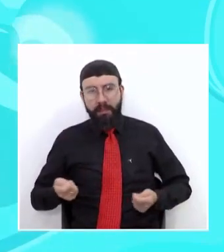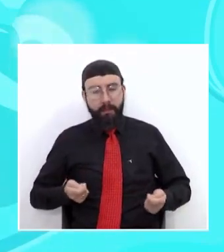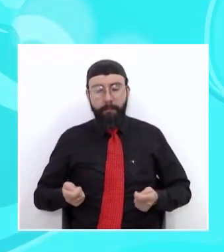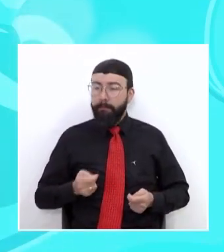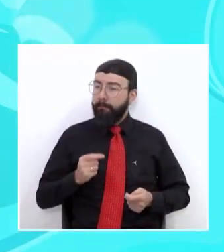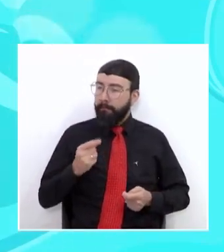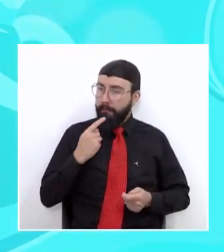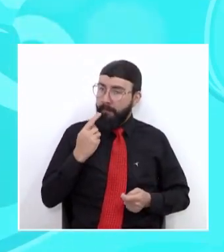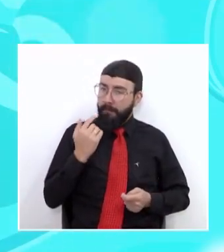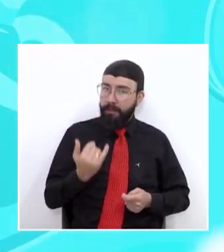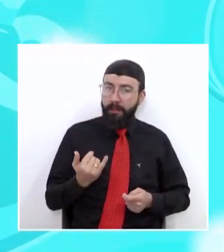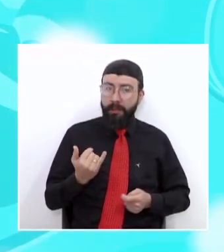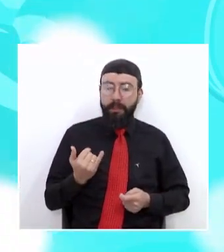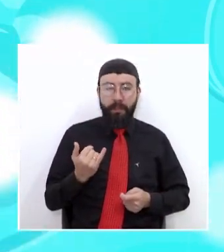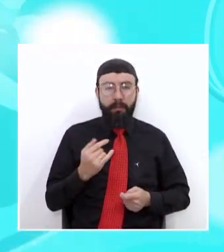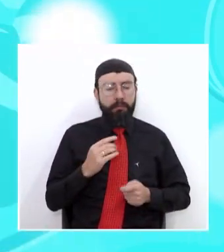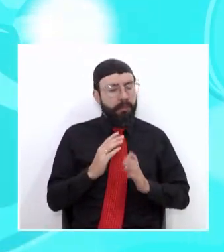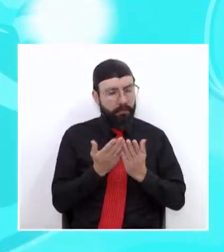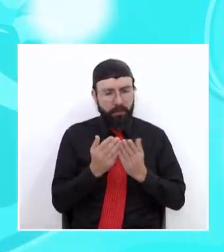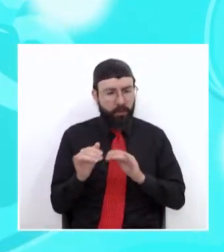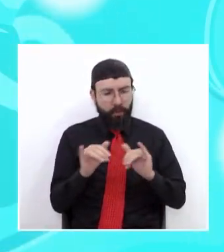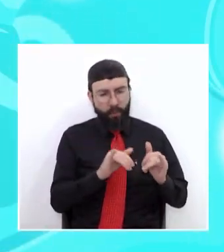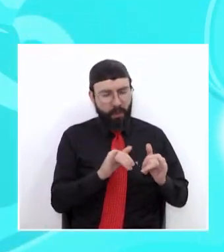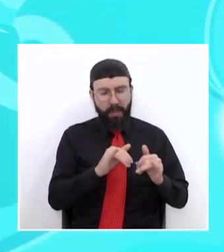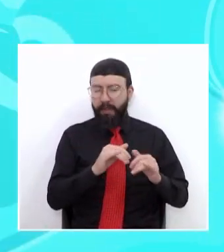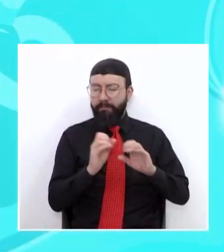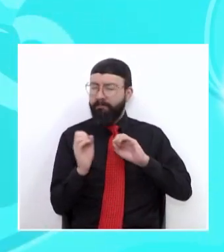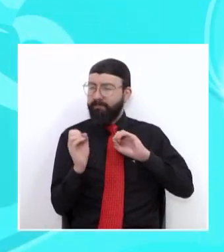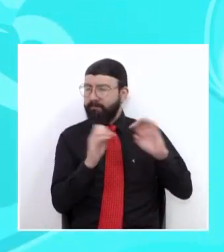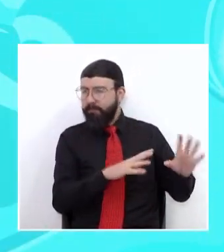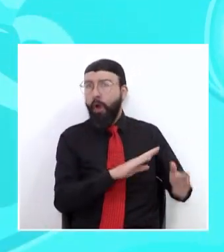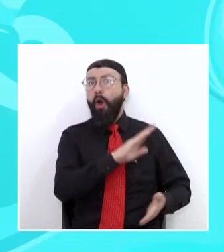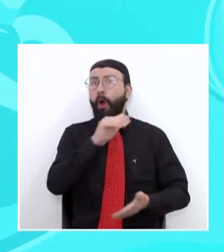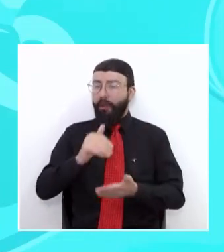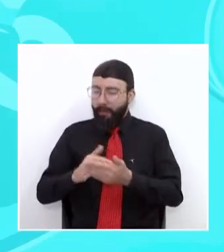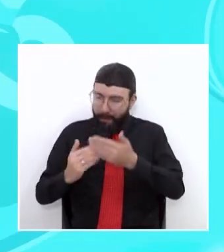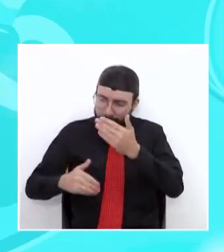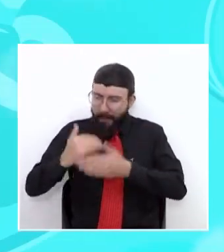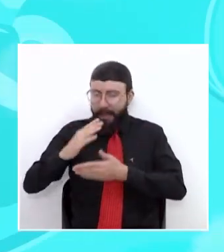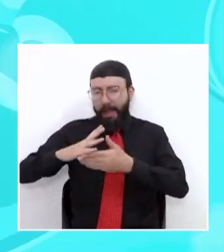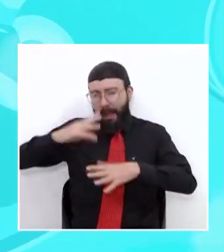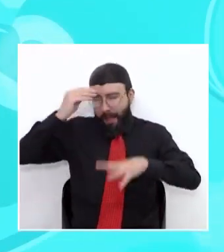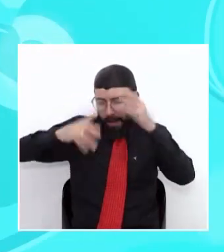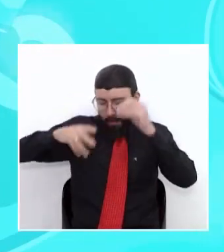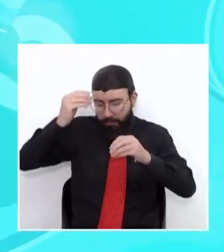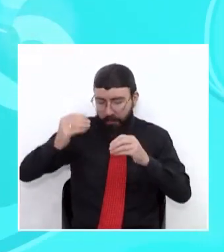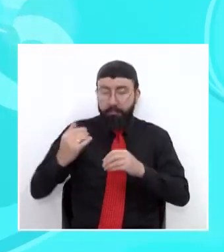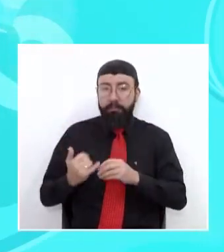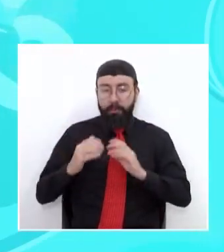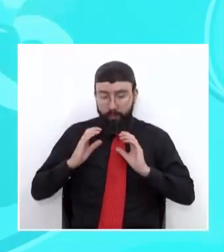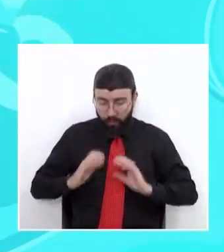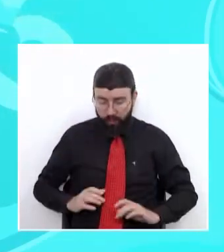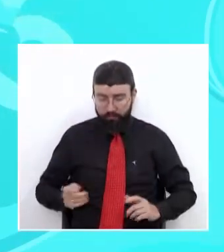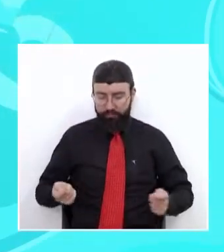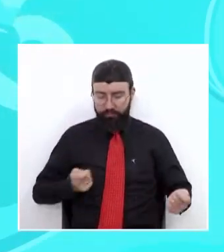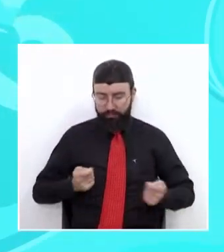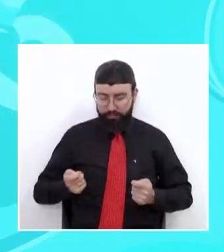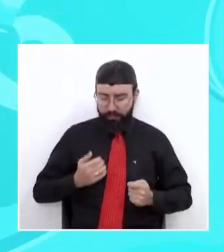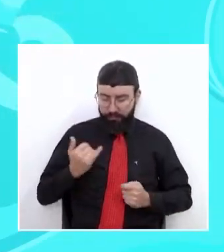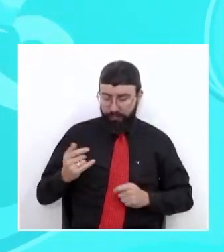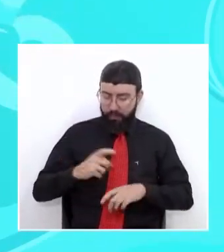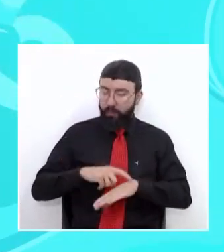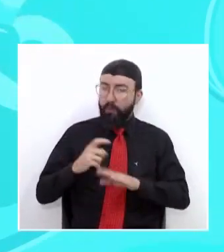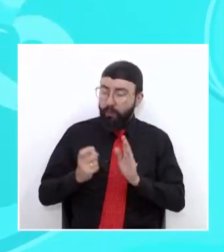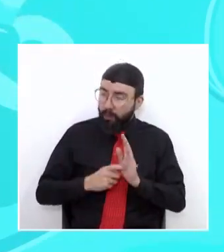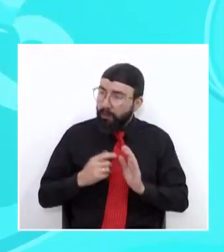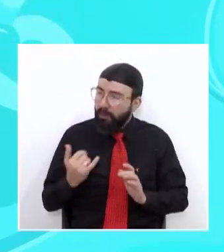libro, desaprender. Es volverle a dar la información a nuestro cuerpo, a nuestro sistema en general, de